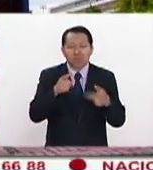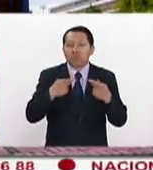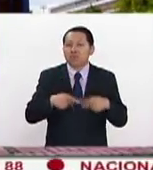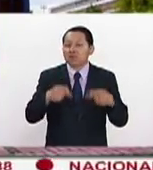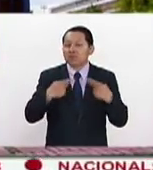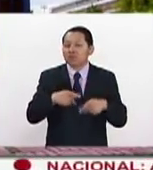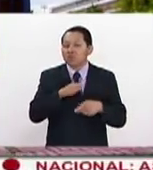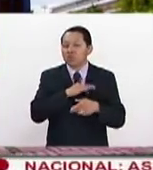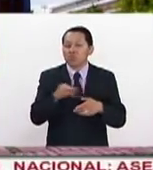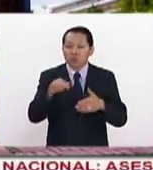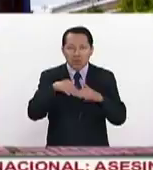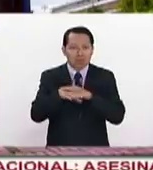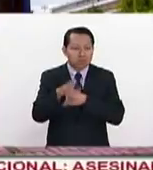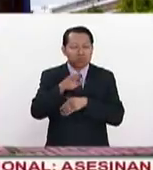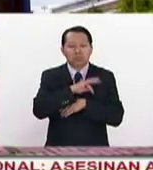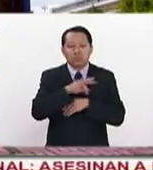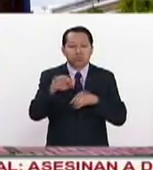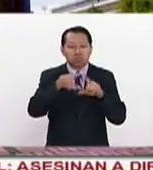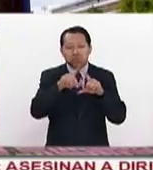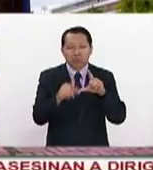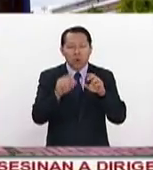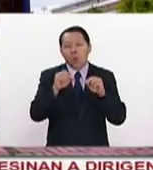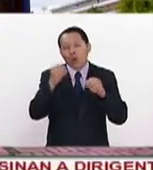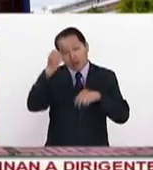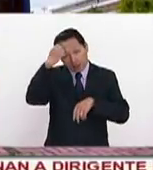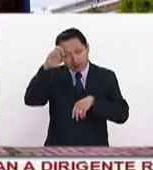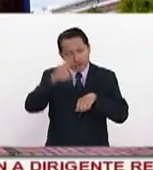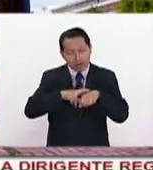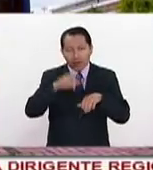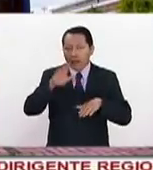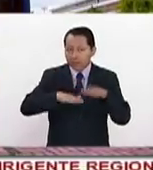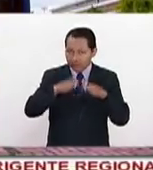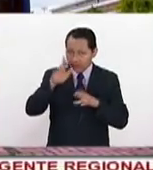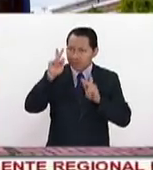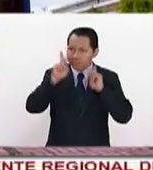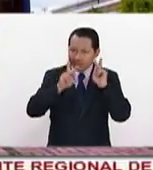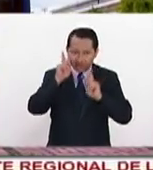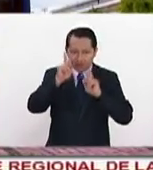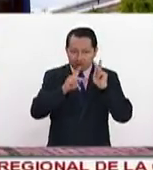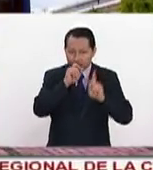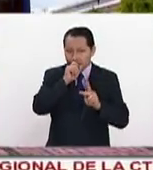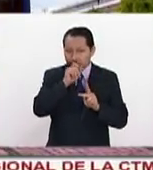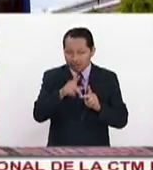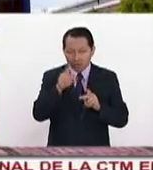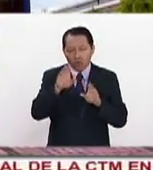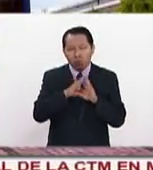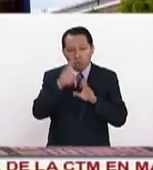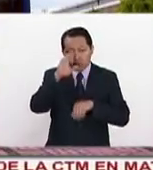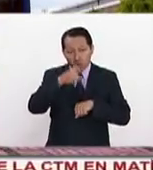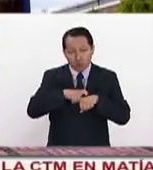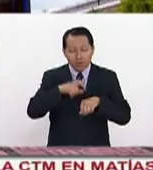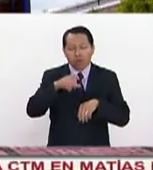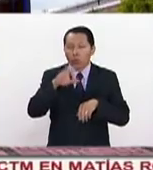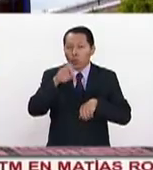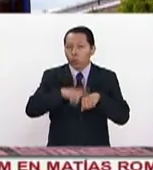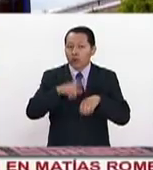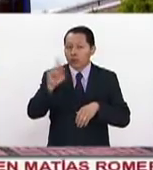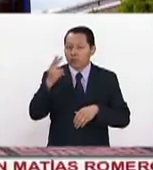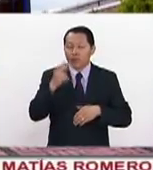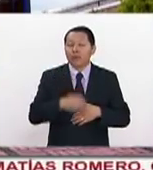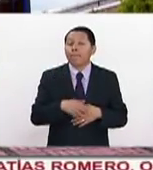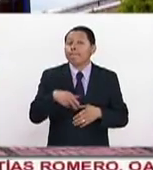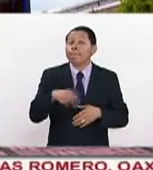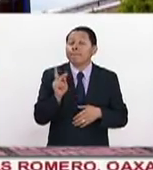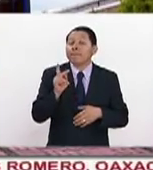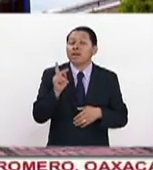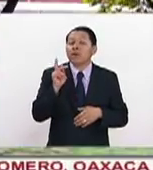persona del país o los visitantes extranjeros que con frecuencia visitan el patrimonio cultural de la universidad. Aquí lo importante es que